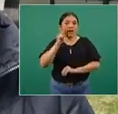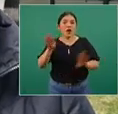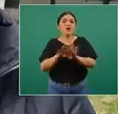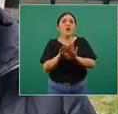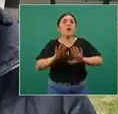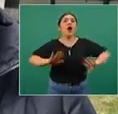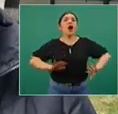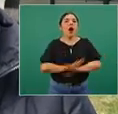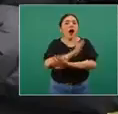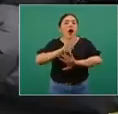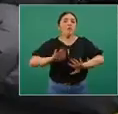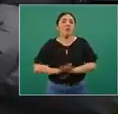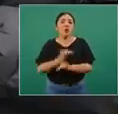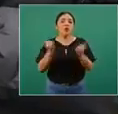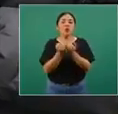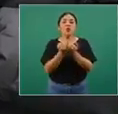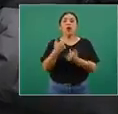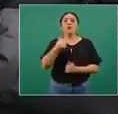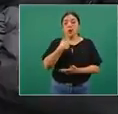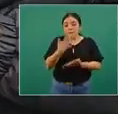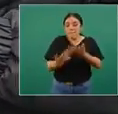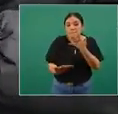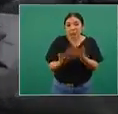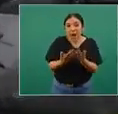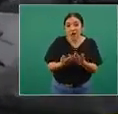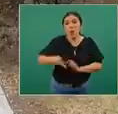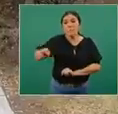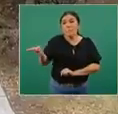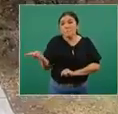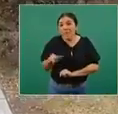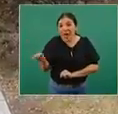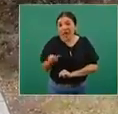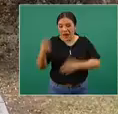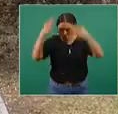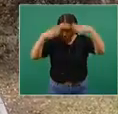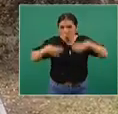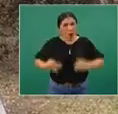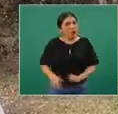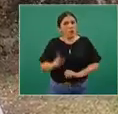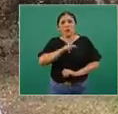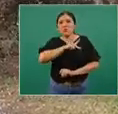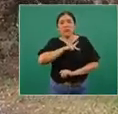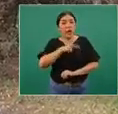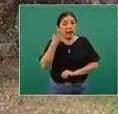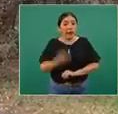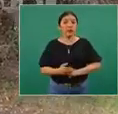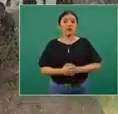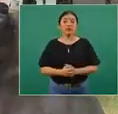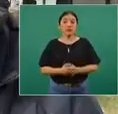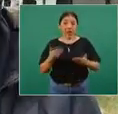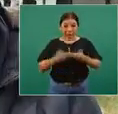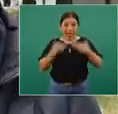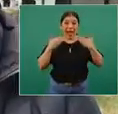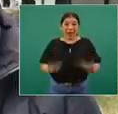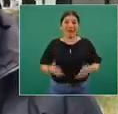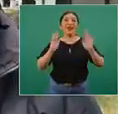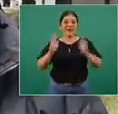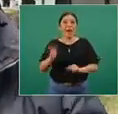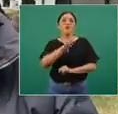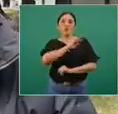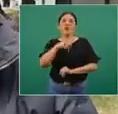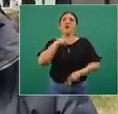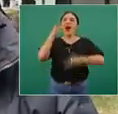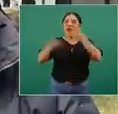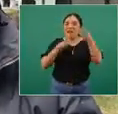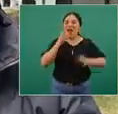movimientos tanto en manos como en piernas, como en todo lo que es mi cuerpo. Ahora ya me puedo comunicar más,